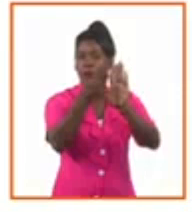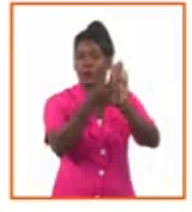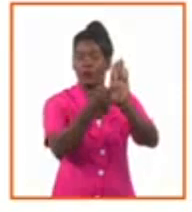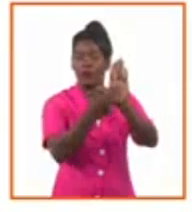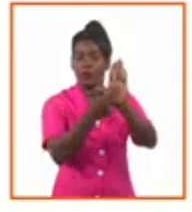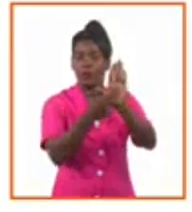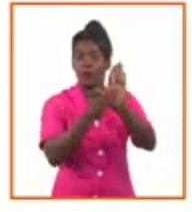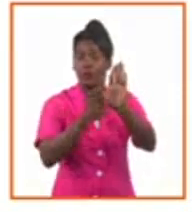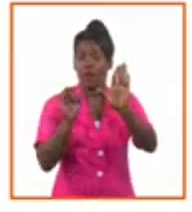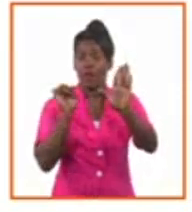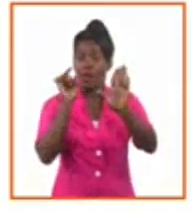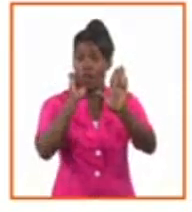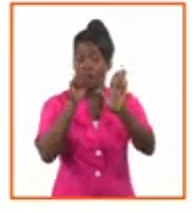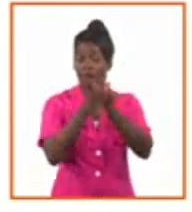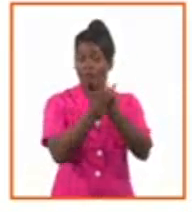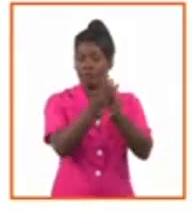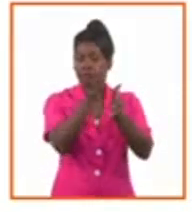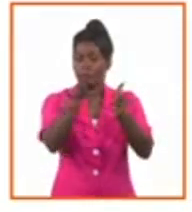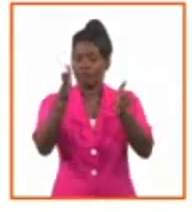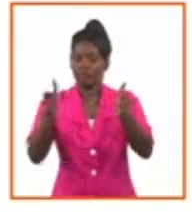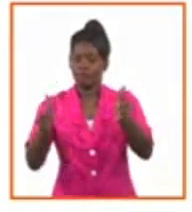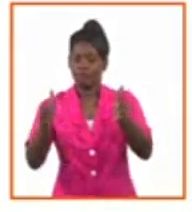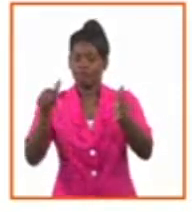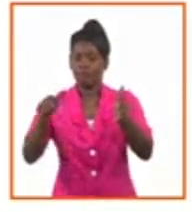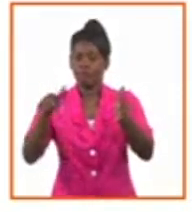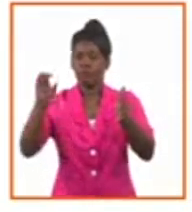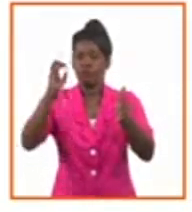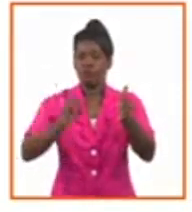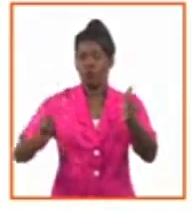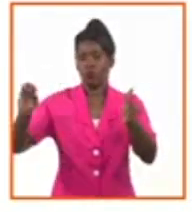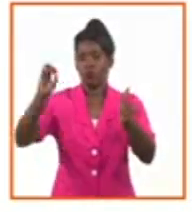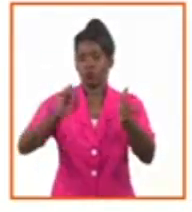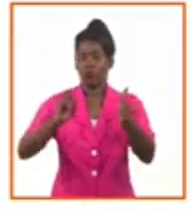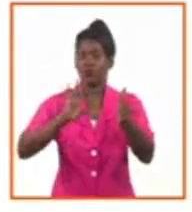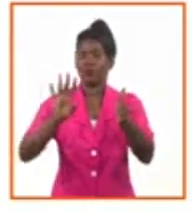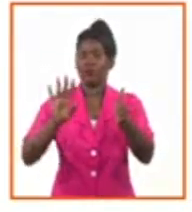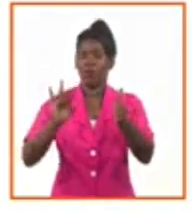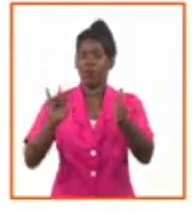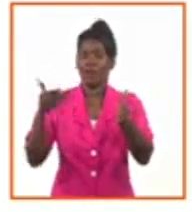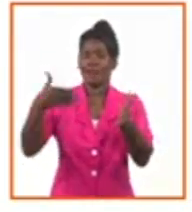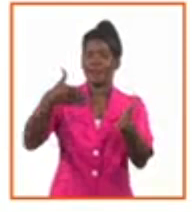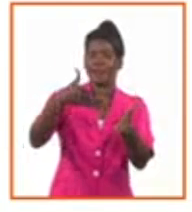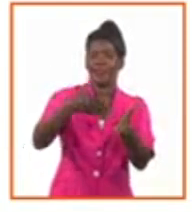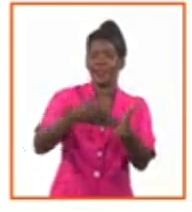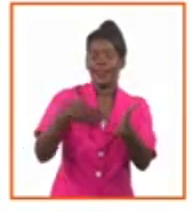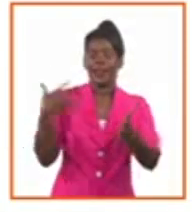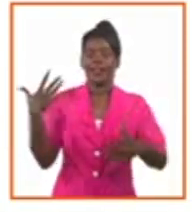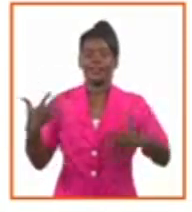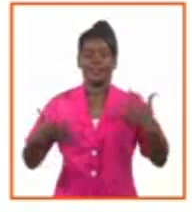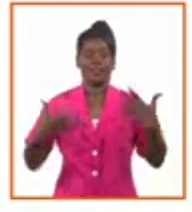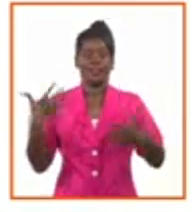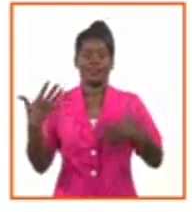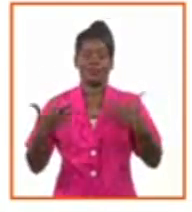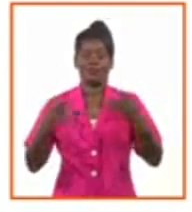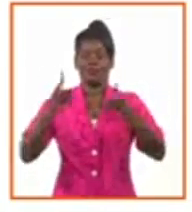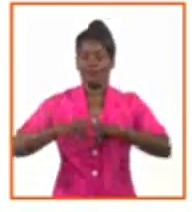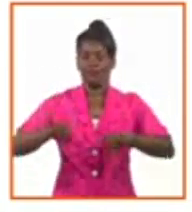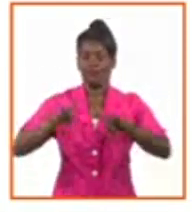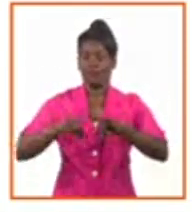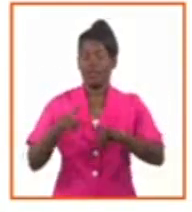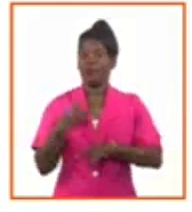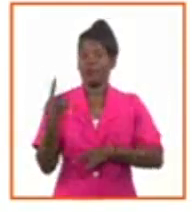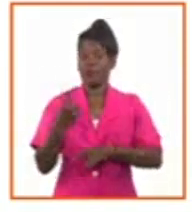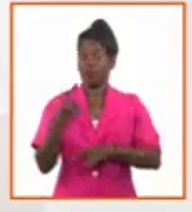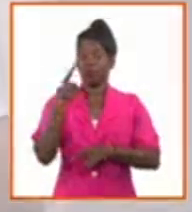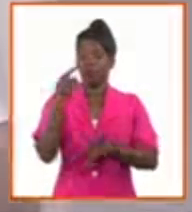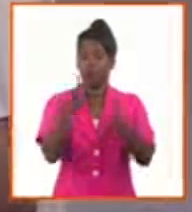en octubre, con todo este proceso previo, llegamos al Congreso en nuestras universidades. con todo este caudal, un caldo de cultivo